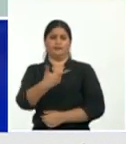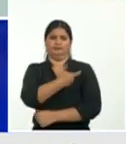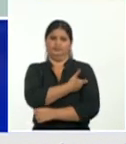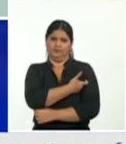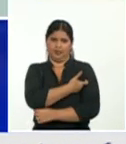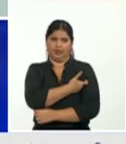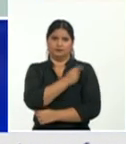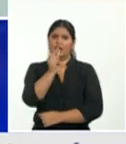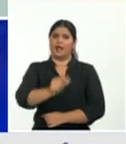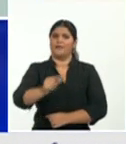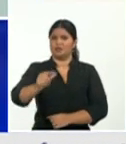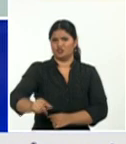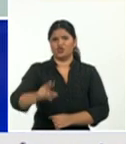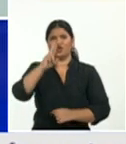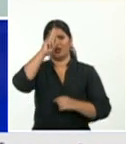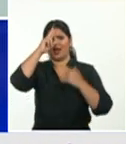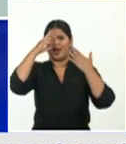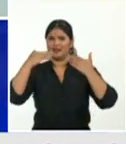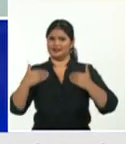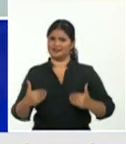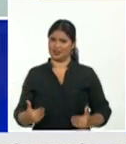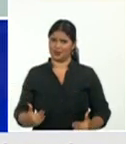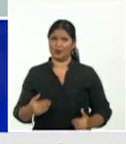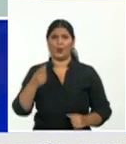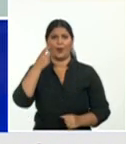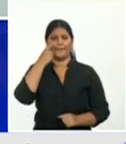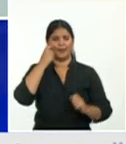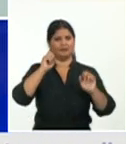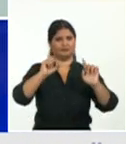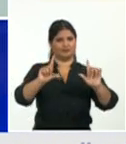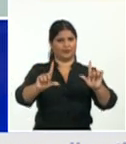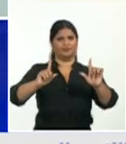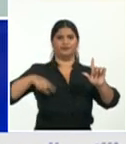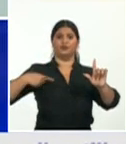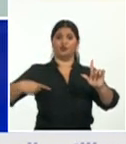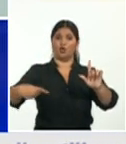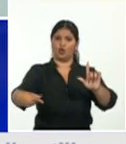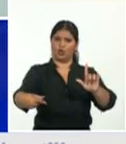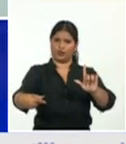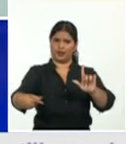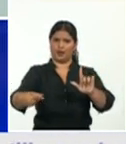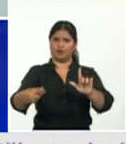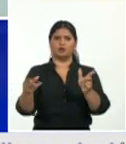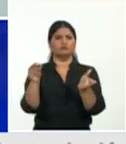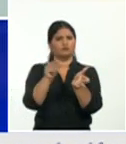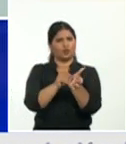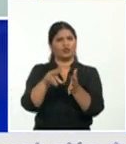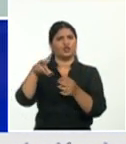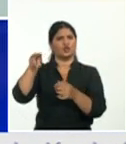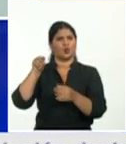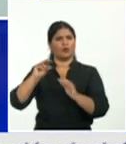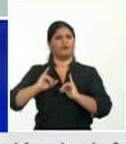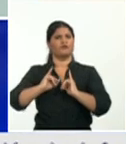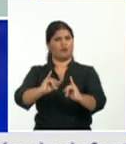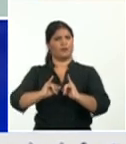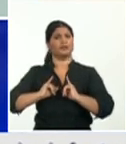el gráfico que todos los días lo actualizan y lo podemos presentar,